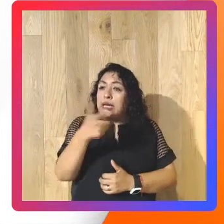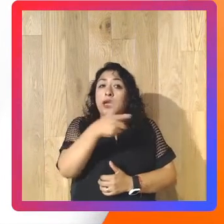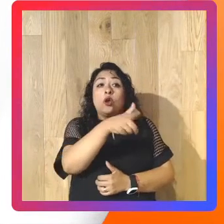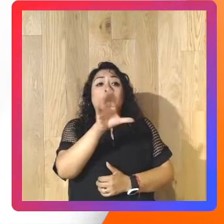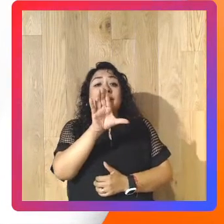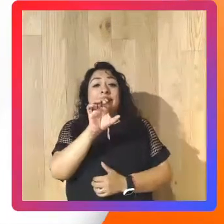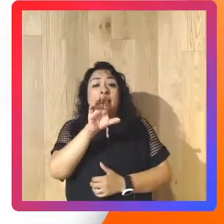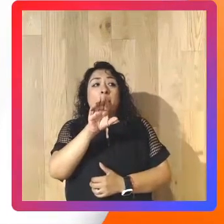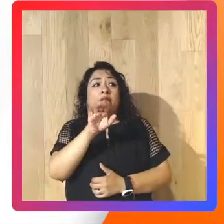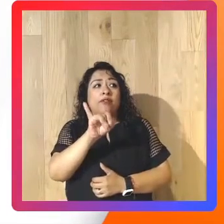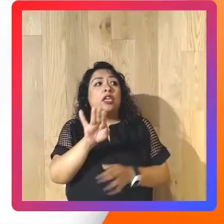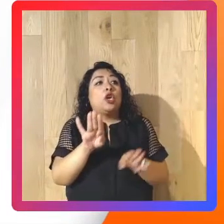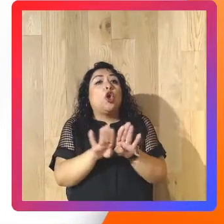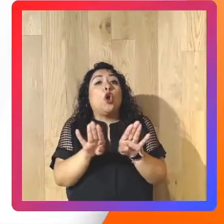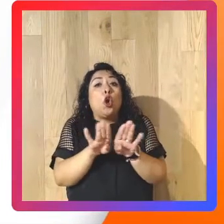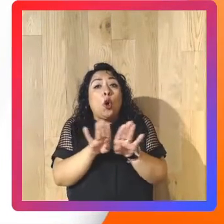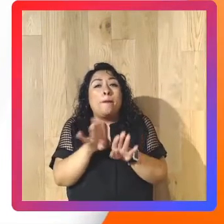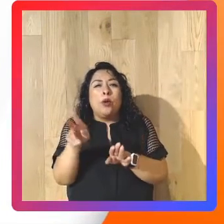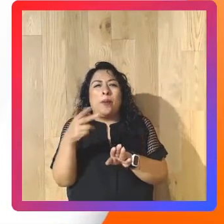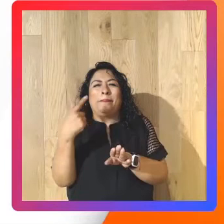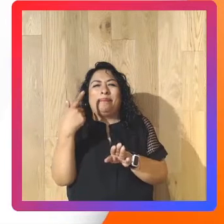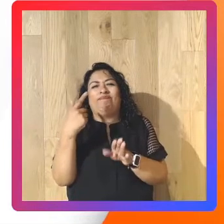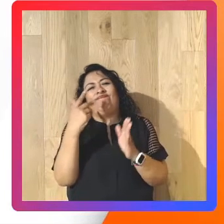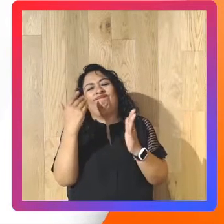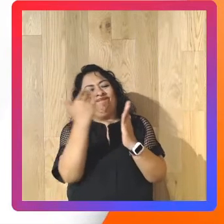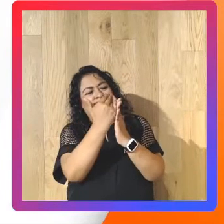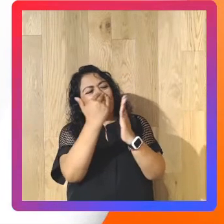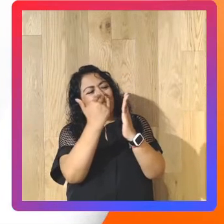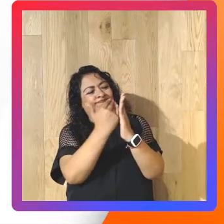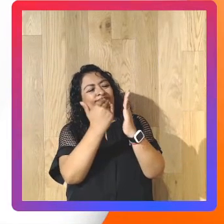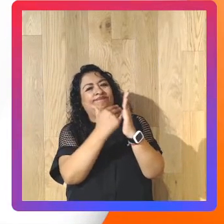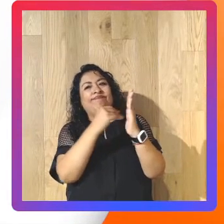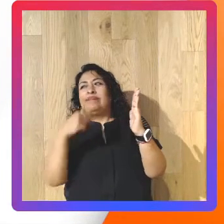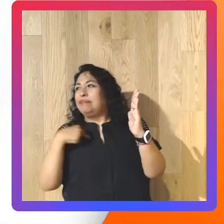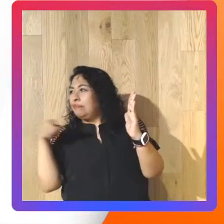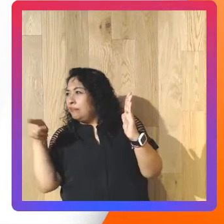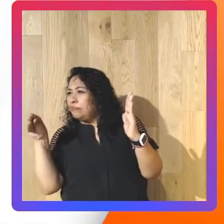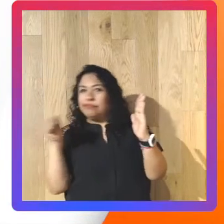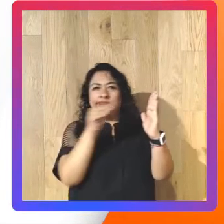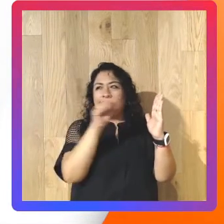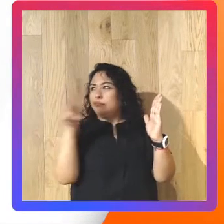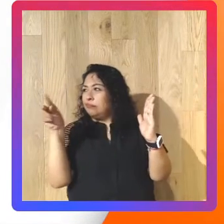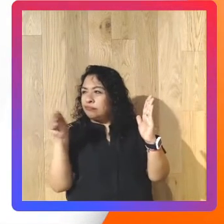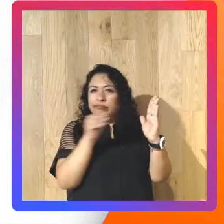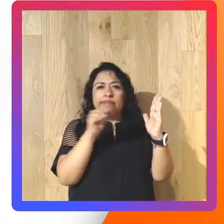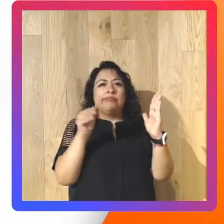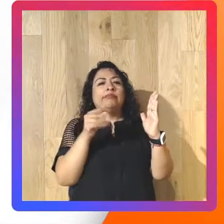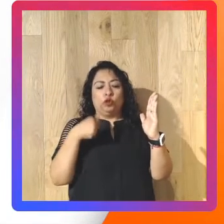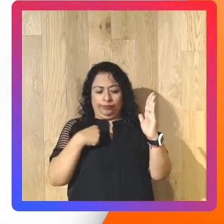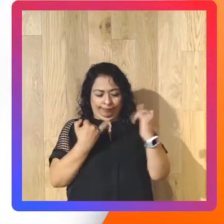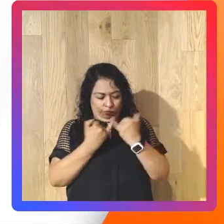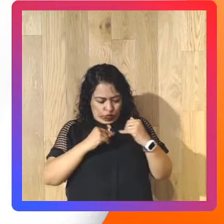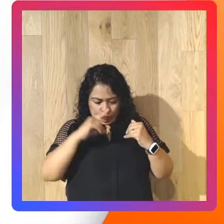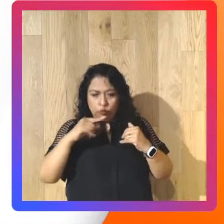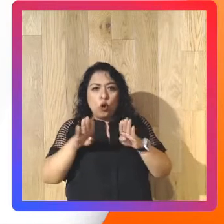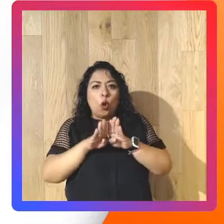CEMEFI cómo poner estos indicadores en base a nuestro distintivo y poder medirnos también nosotros cómo